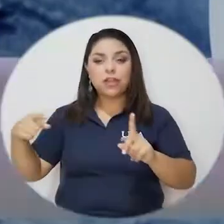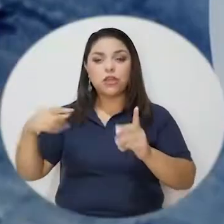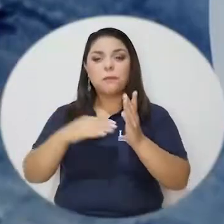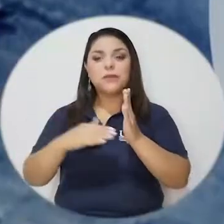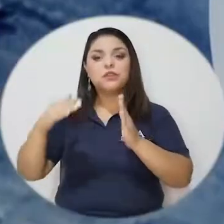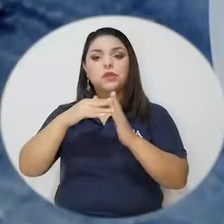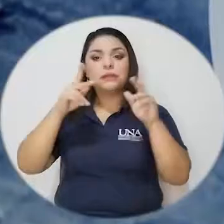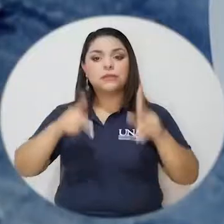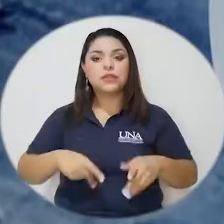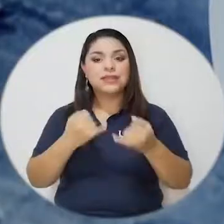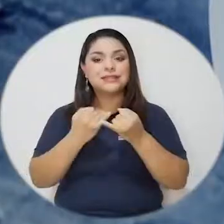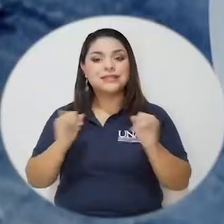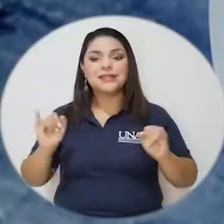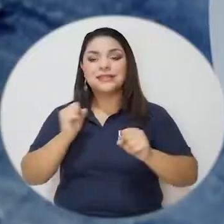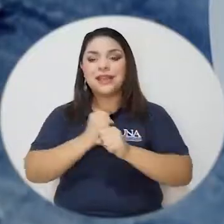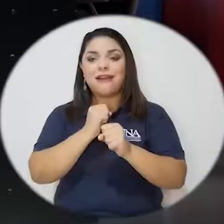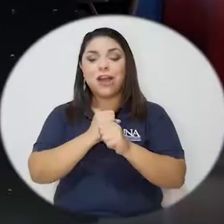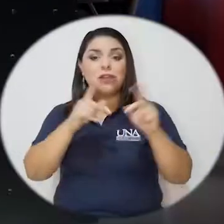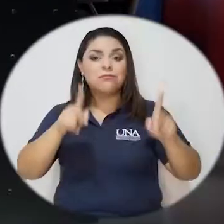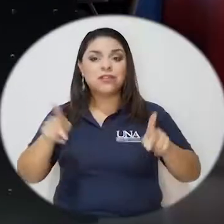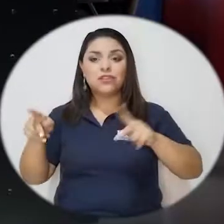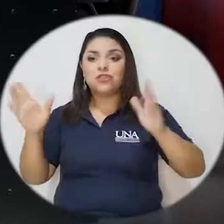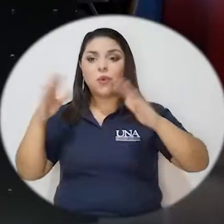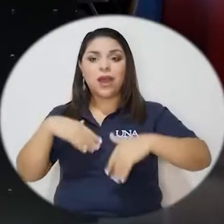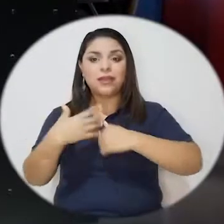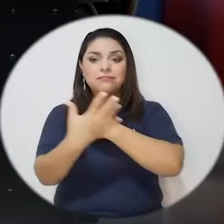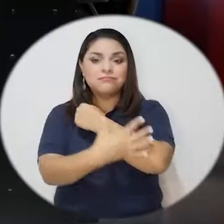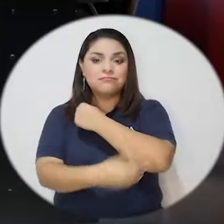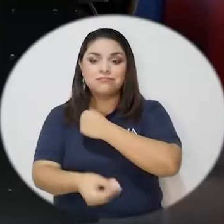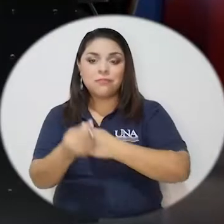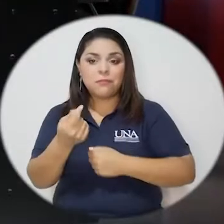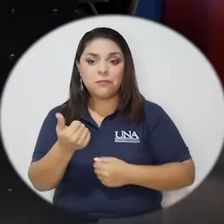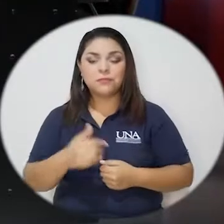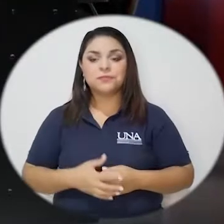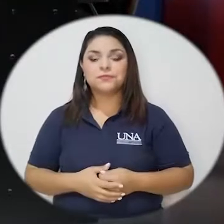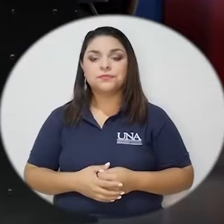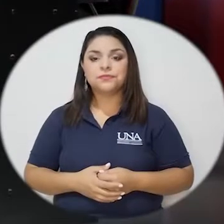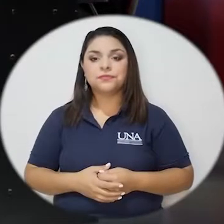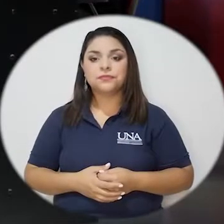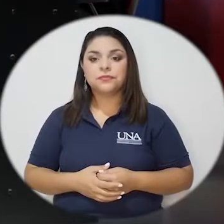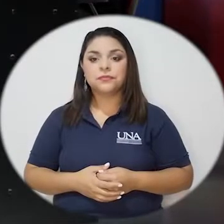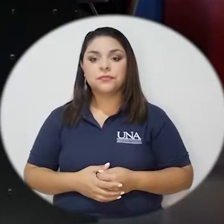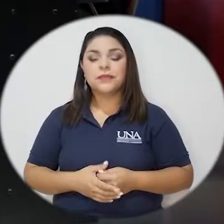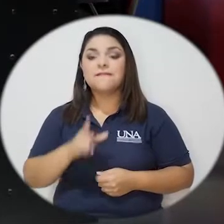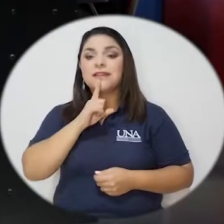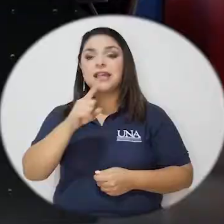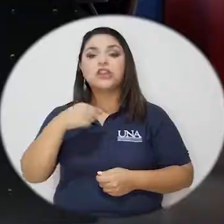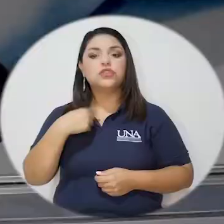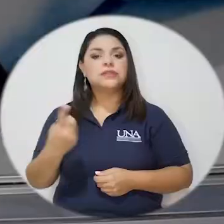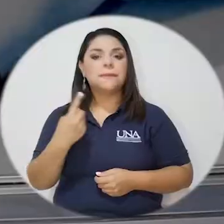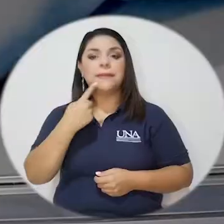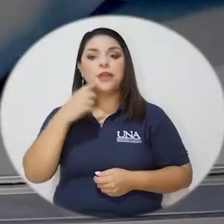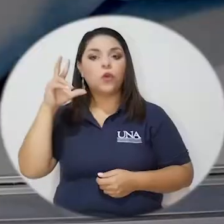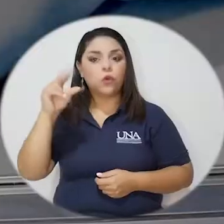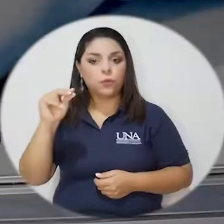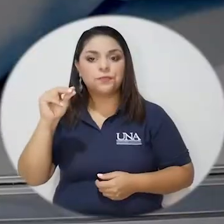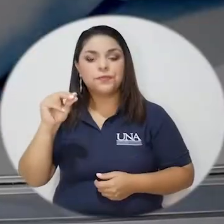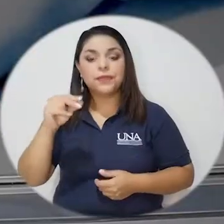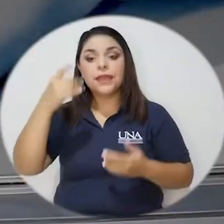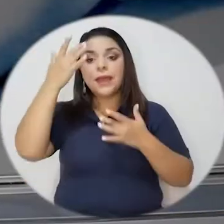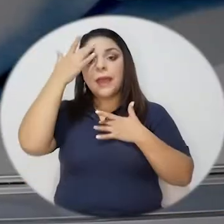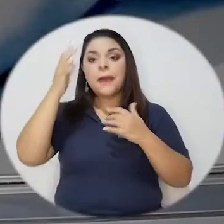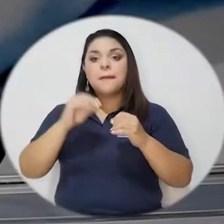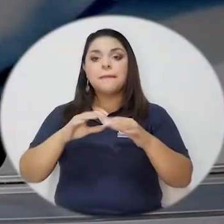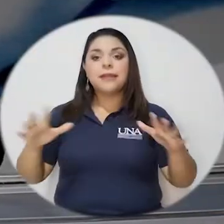otras, de todas esas personas en pobreza? Realmente mi respuesta siempre ha sido no. Primero, yo quiero decir que la pandemia